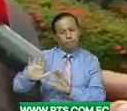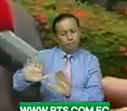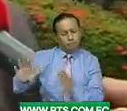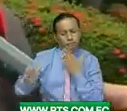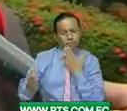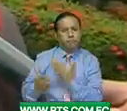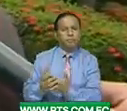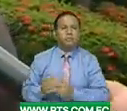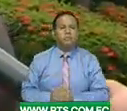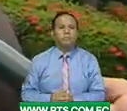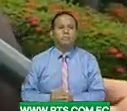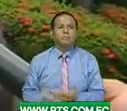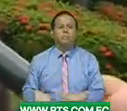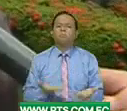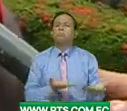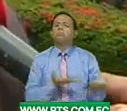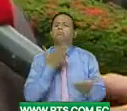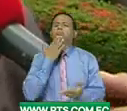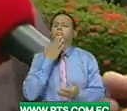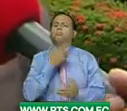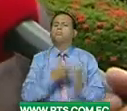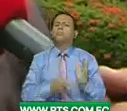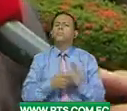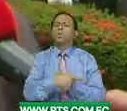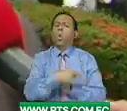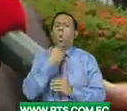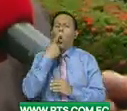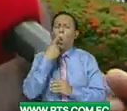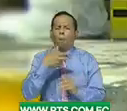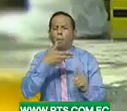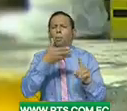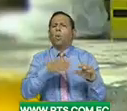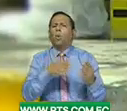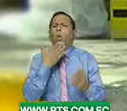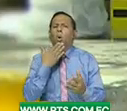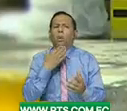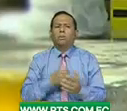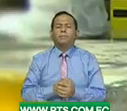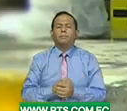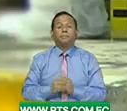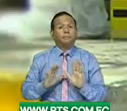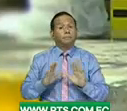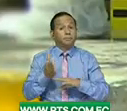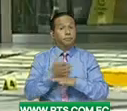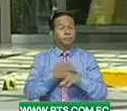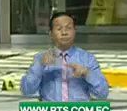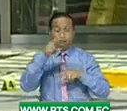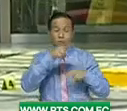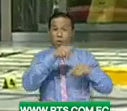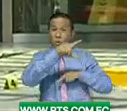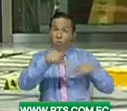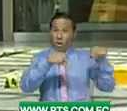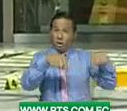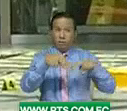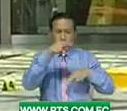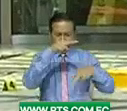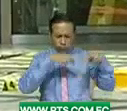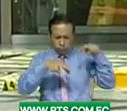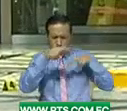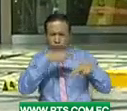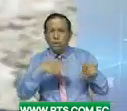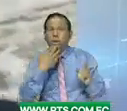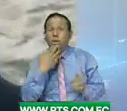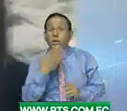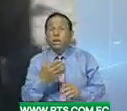¿Qué han podido levantar en este momento? ¿Qué habría sucedido? ¿Cuántos sujetos lo habrían atacado? Del análisis de la escena encontramos que se han realizado